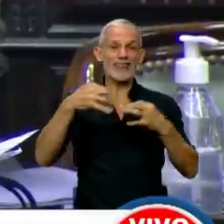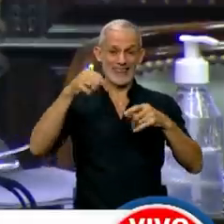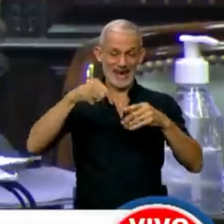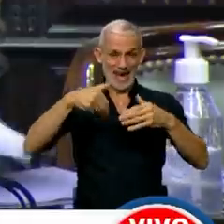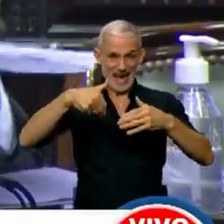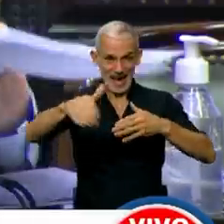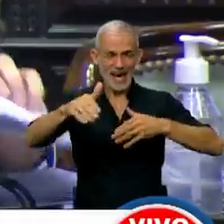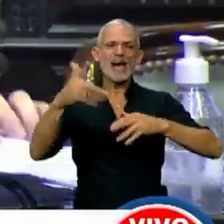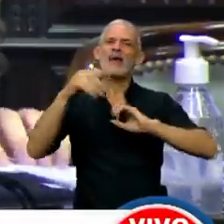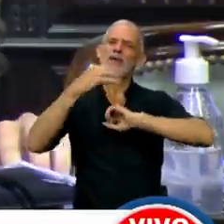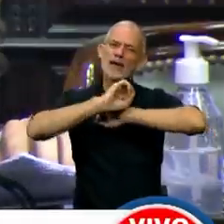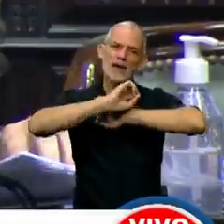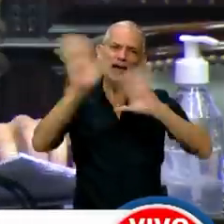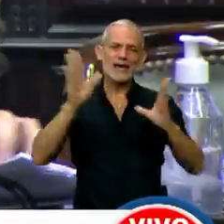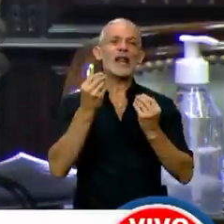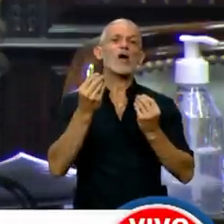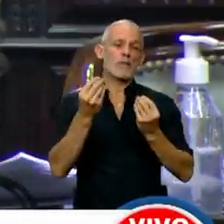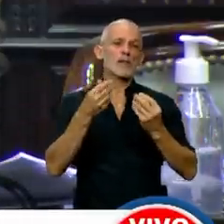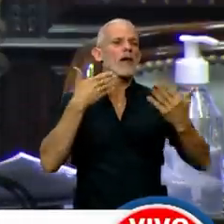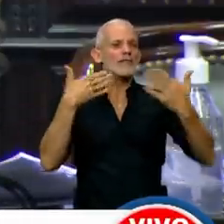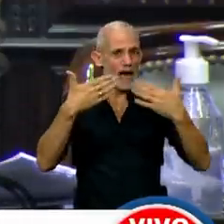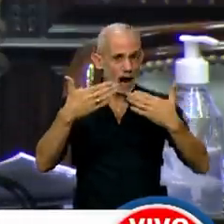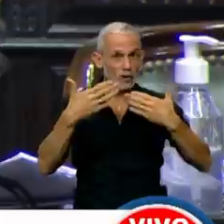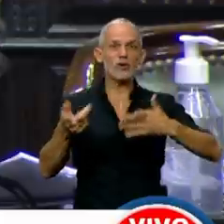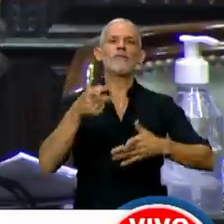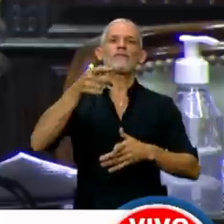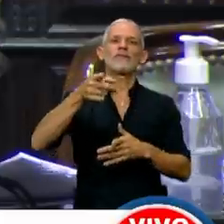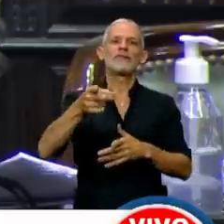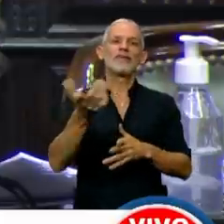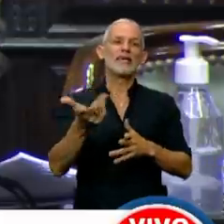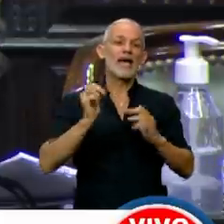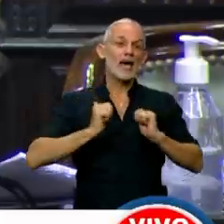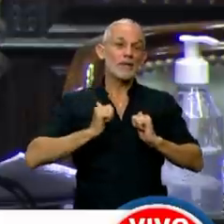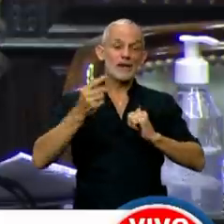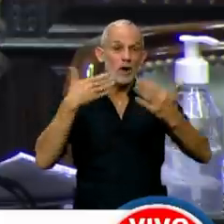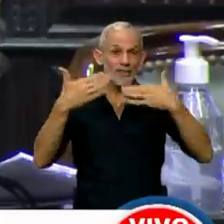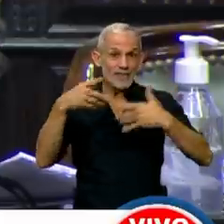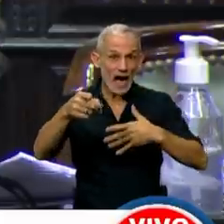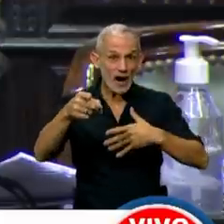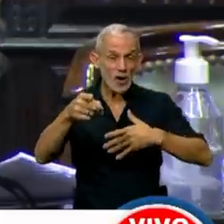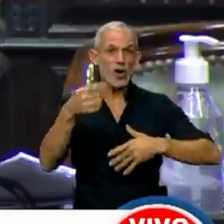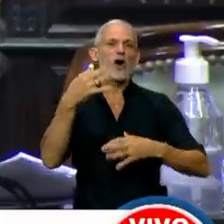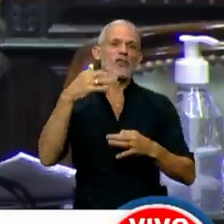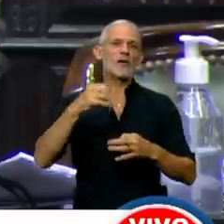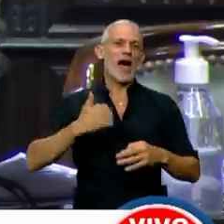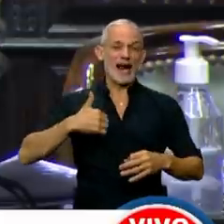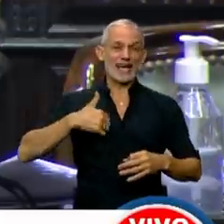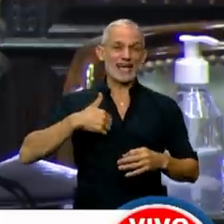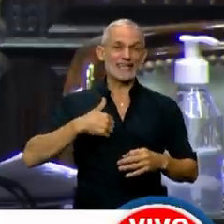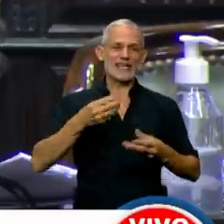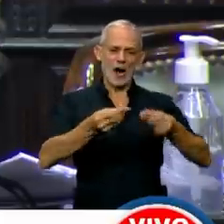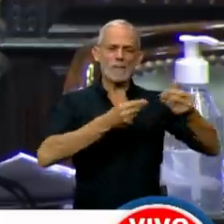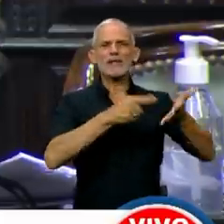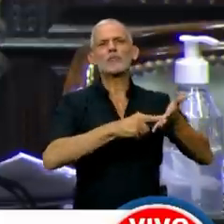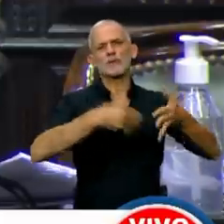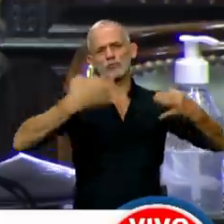aquí sea claramente a partir del diálogo y esperemos que ese diálogo lleve a que la argentina tenga un presupuesto